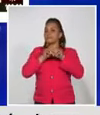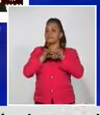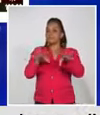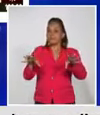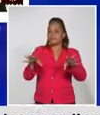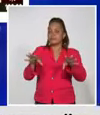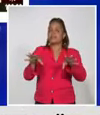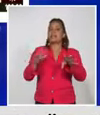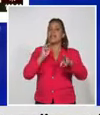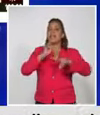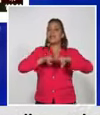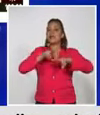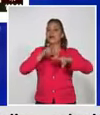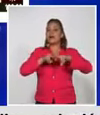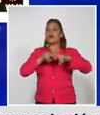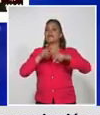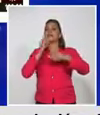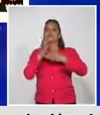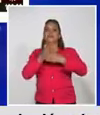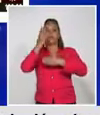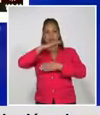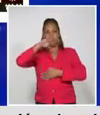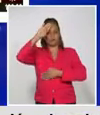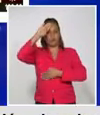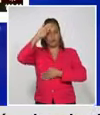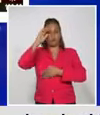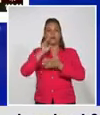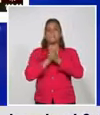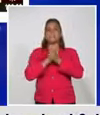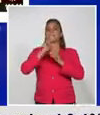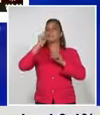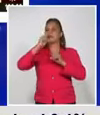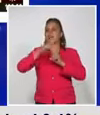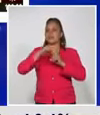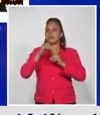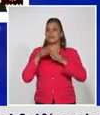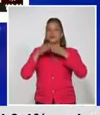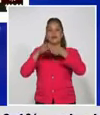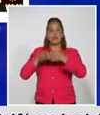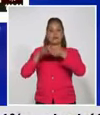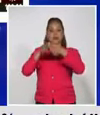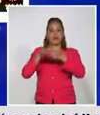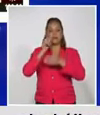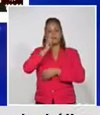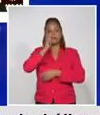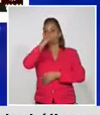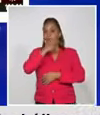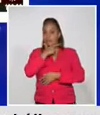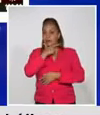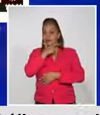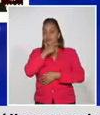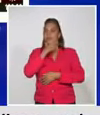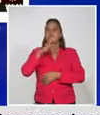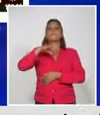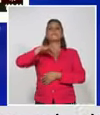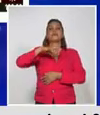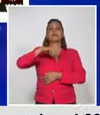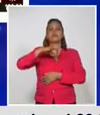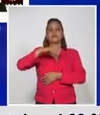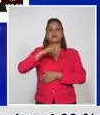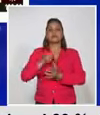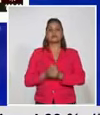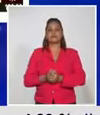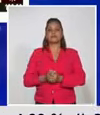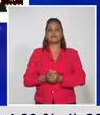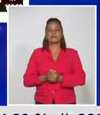La Habana, Santiago de Cuba, Matanzas, Granma, Ciego de Ávila, Pinar del Río,